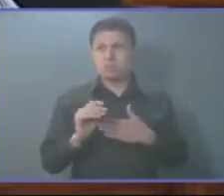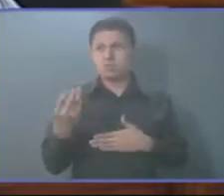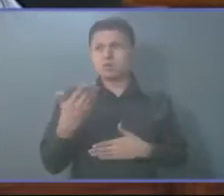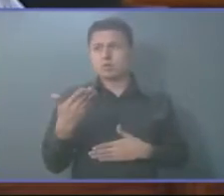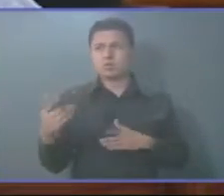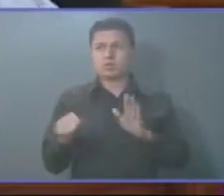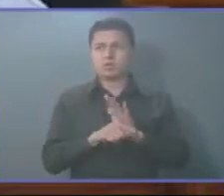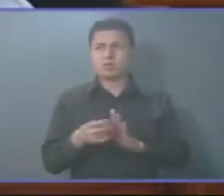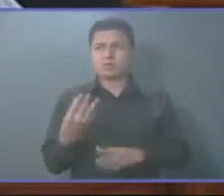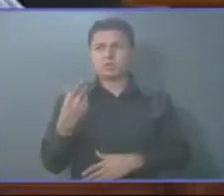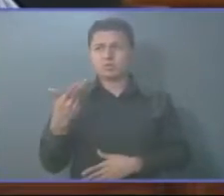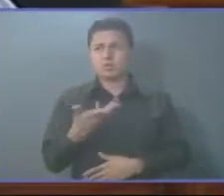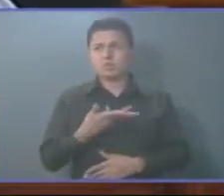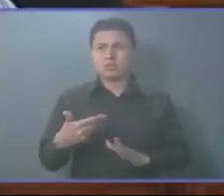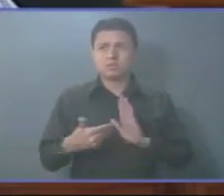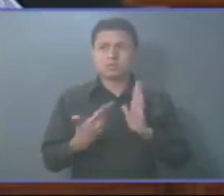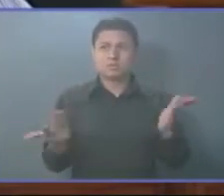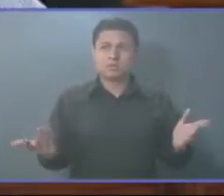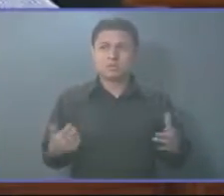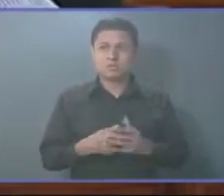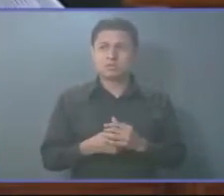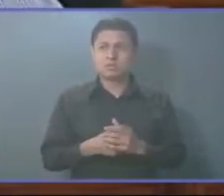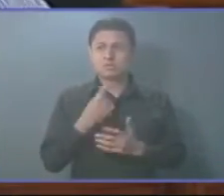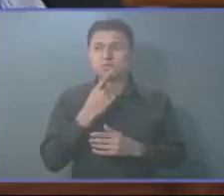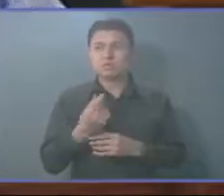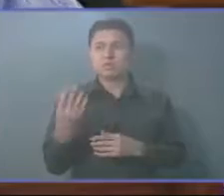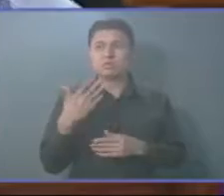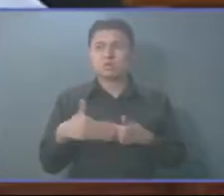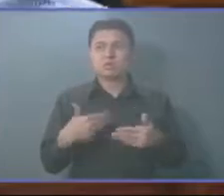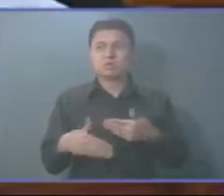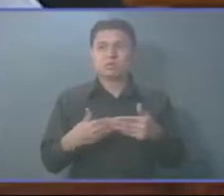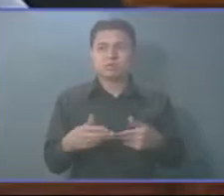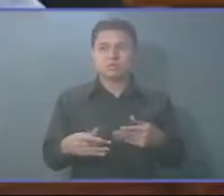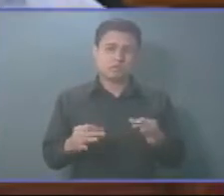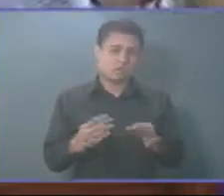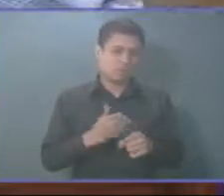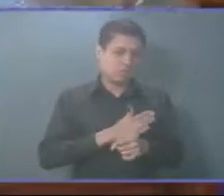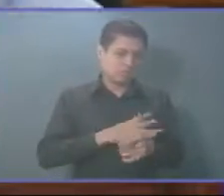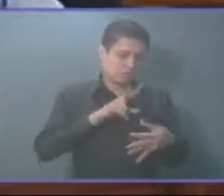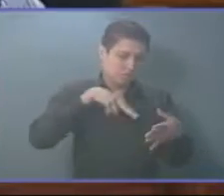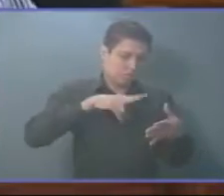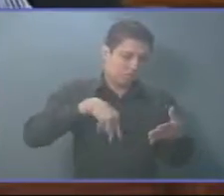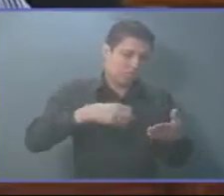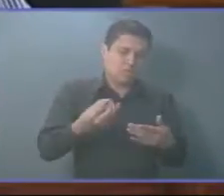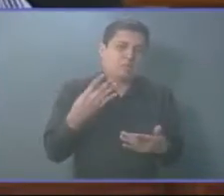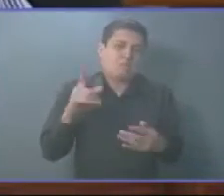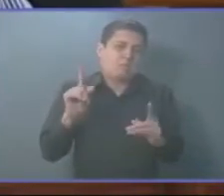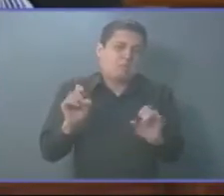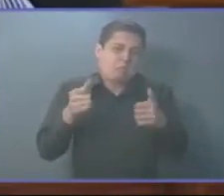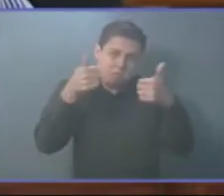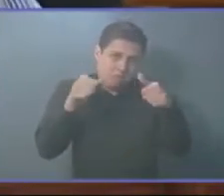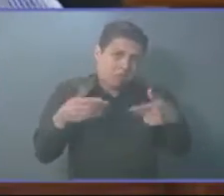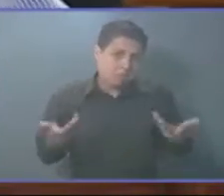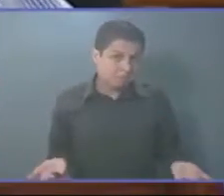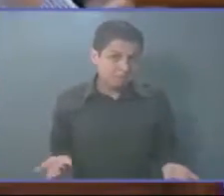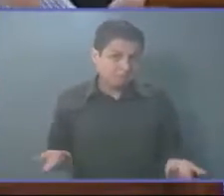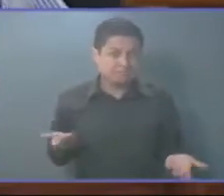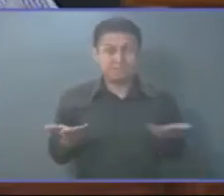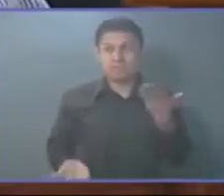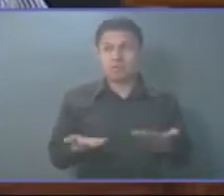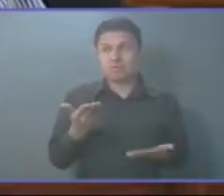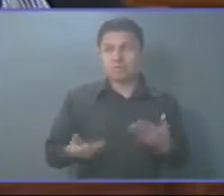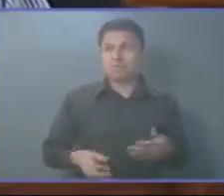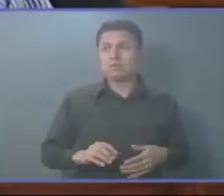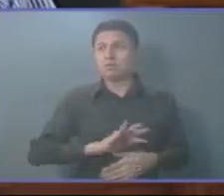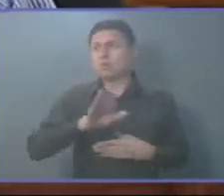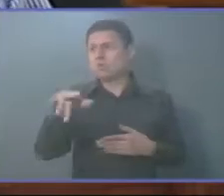insultos, a los improperios, a los criterios adelantados de que antes de leerla dijo que le iba a vetar. Y quizás